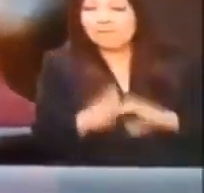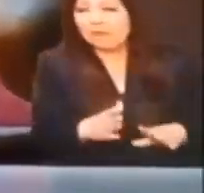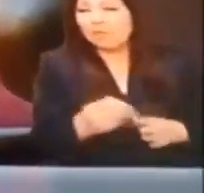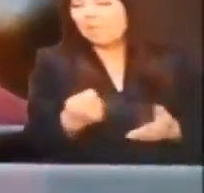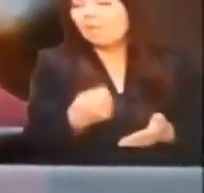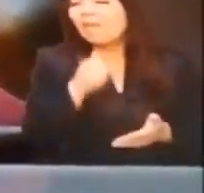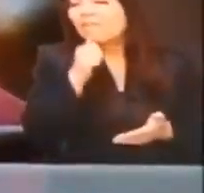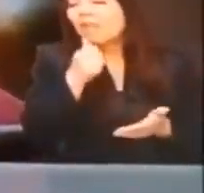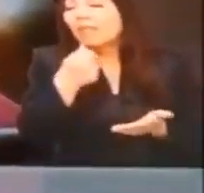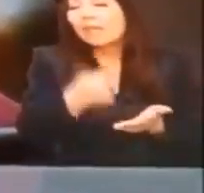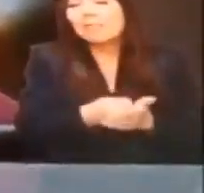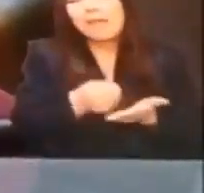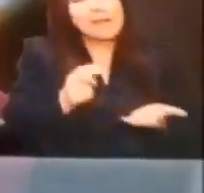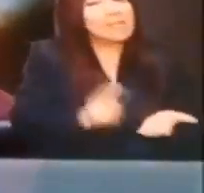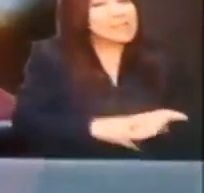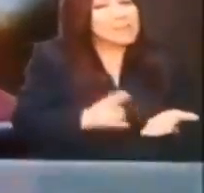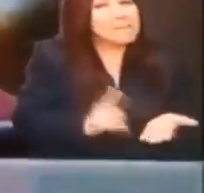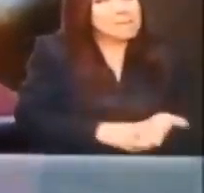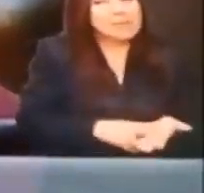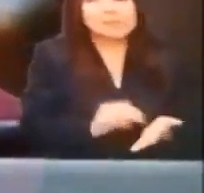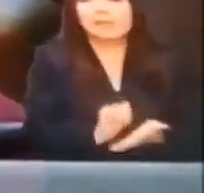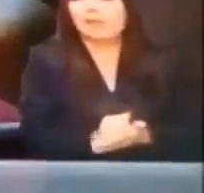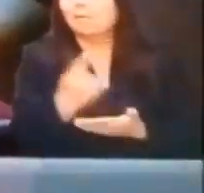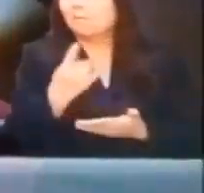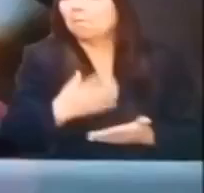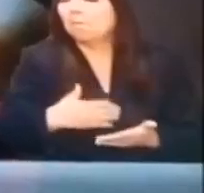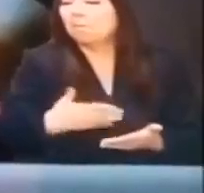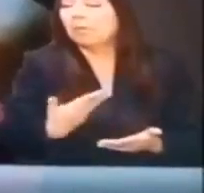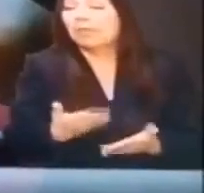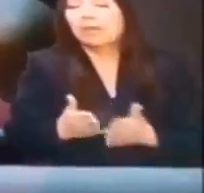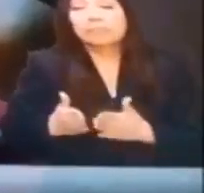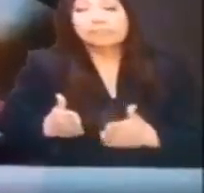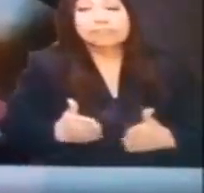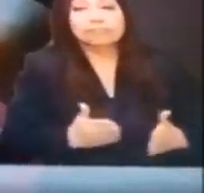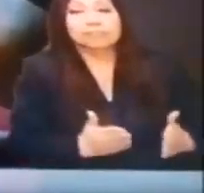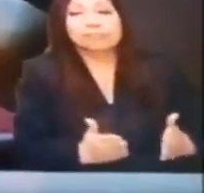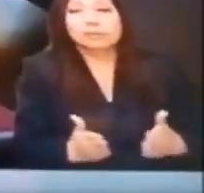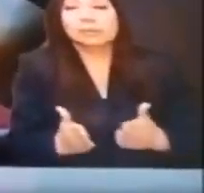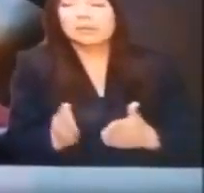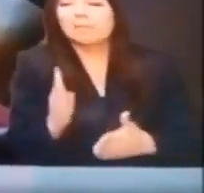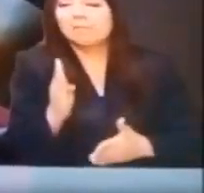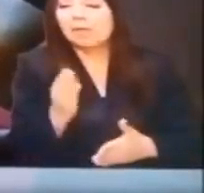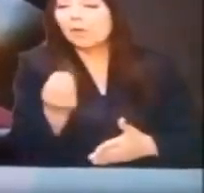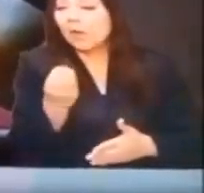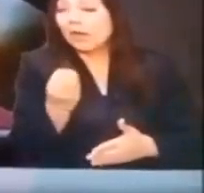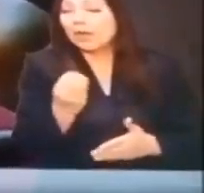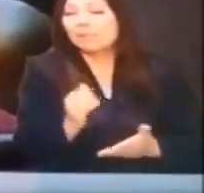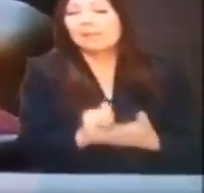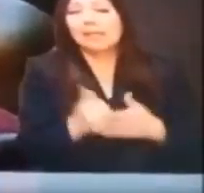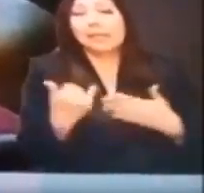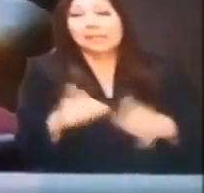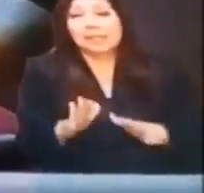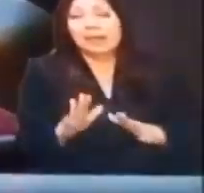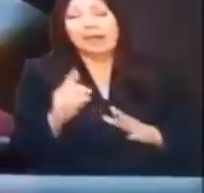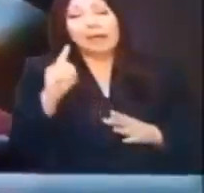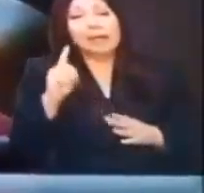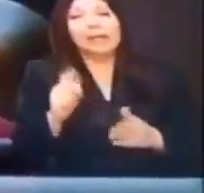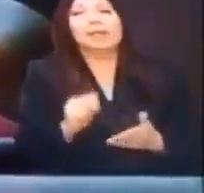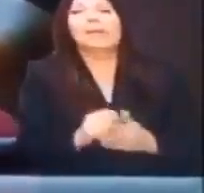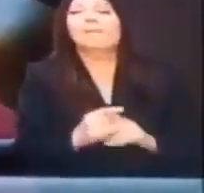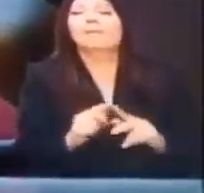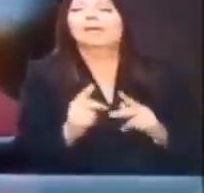aspecto tributario. Creemos que la posibilidad de que esto pueda canalizarse mediante el banco de alimentos que ya existe y ha sido